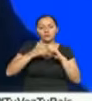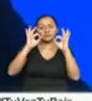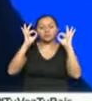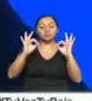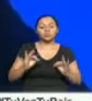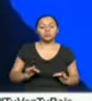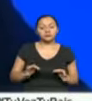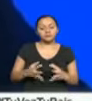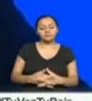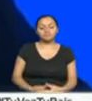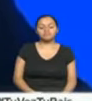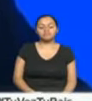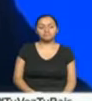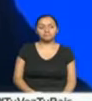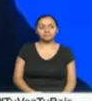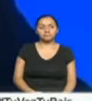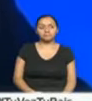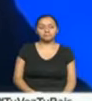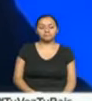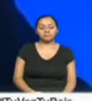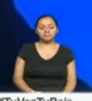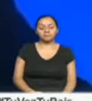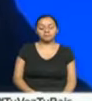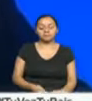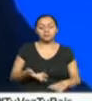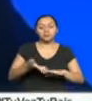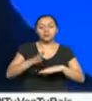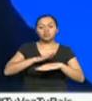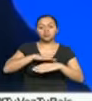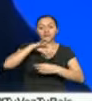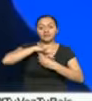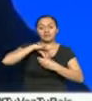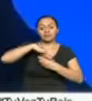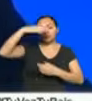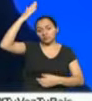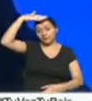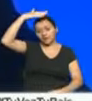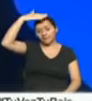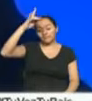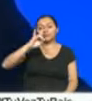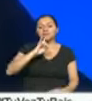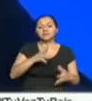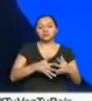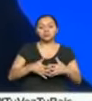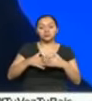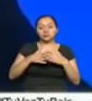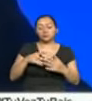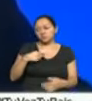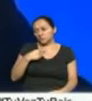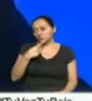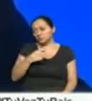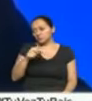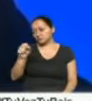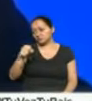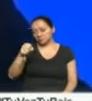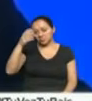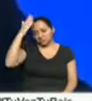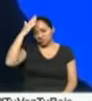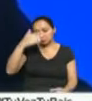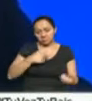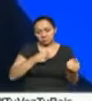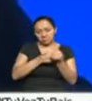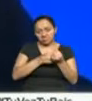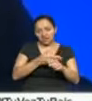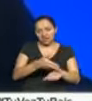presupuestarios. Respecto a la elección de Donald Trump, Putin ha dicho que fueron los únicos en apostar por el candidato republicano de